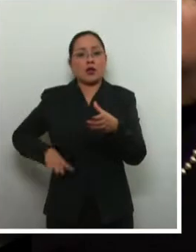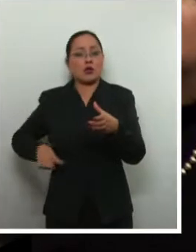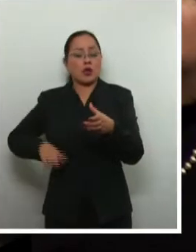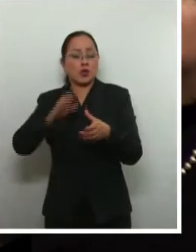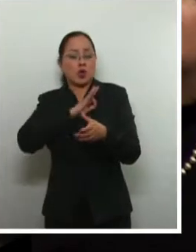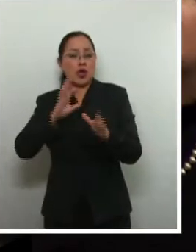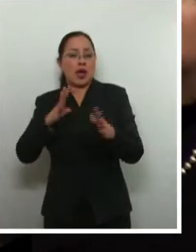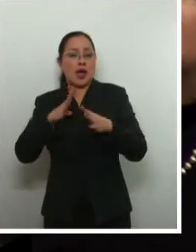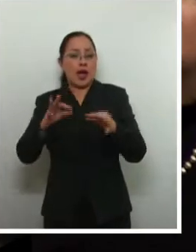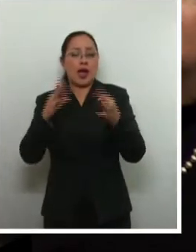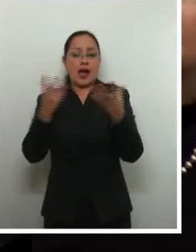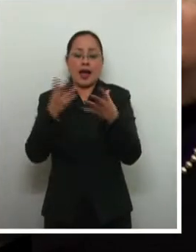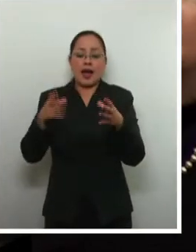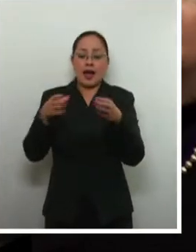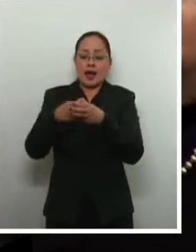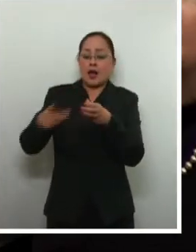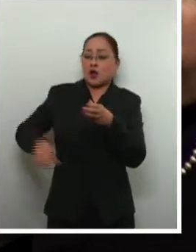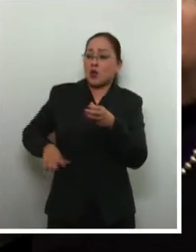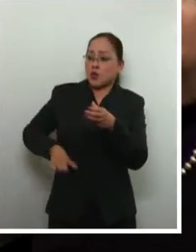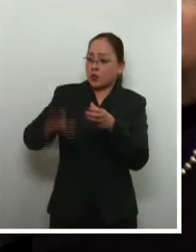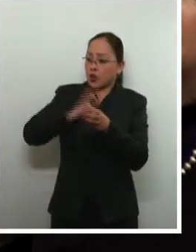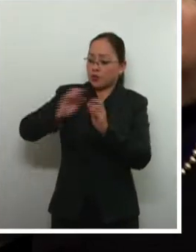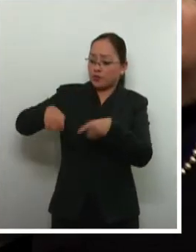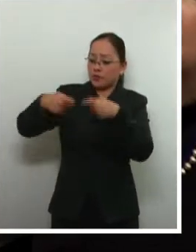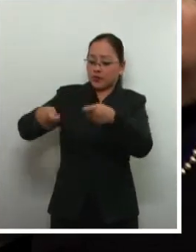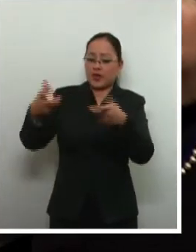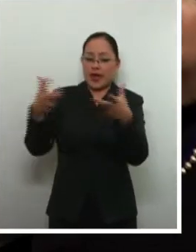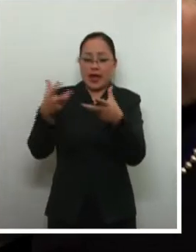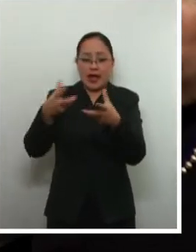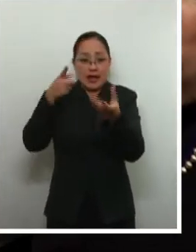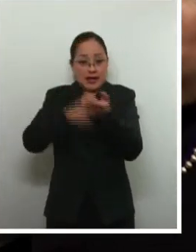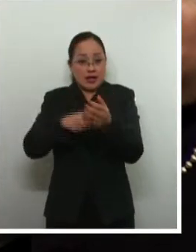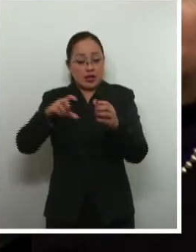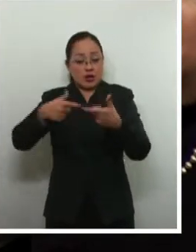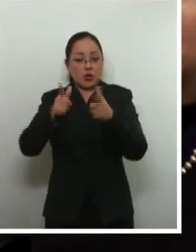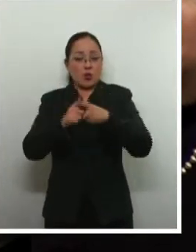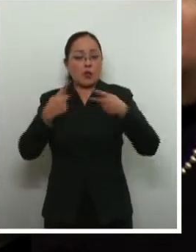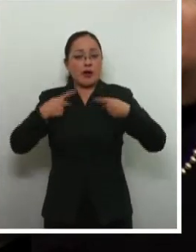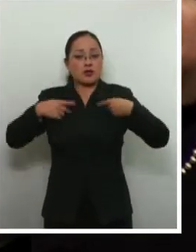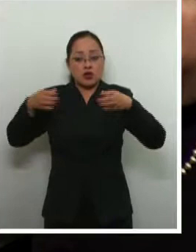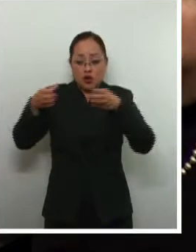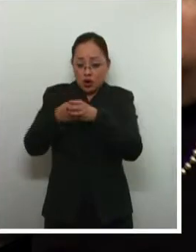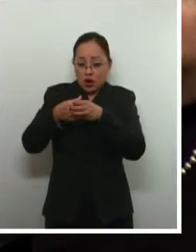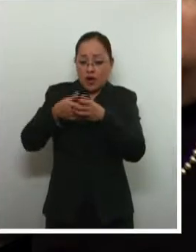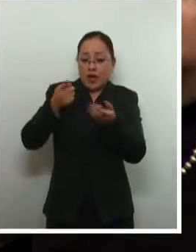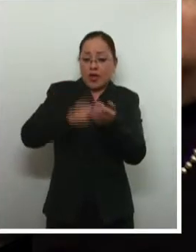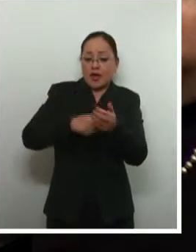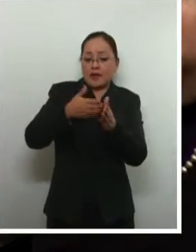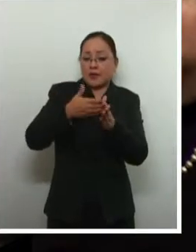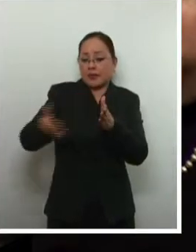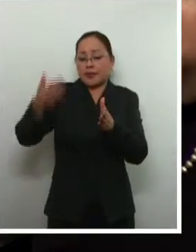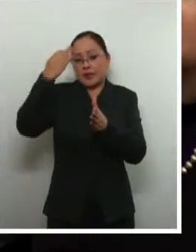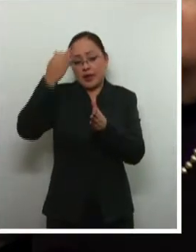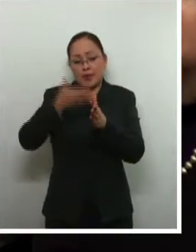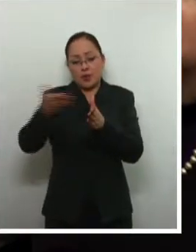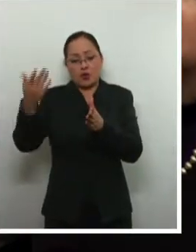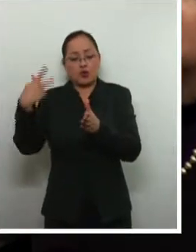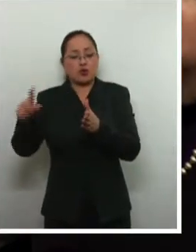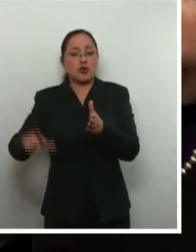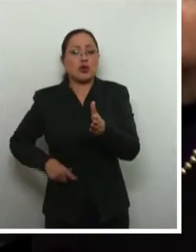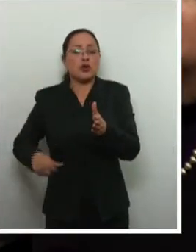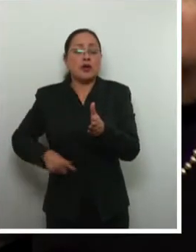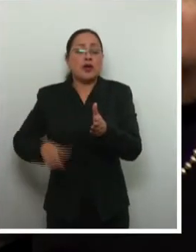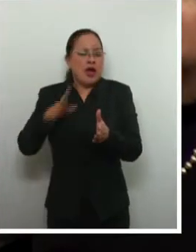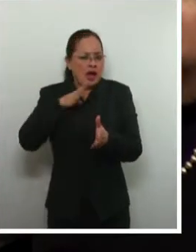crear. Los gobiernos tienen facultades para crear estos consejos en cada periodo gubernamental